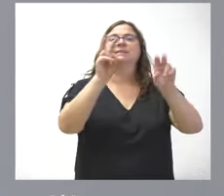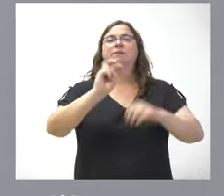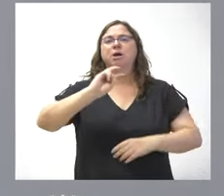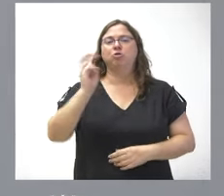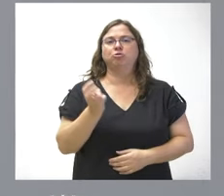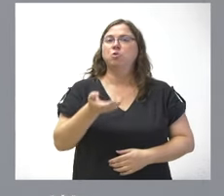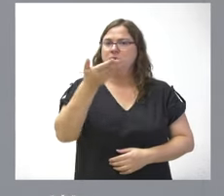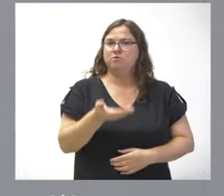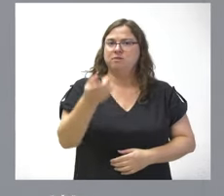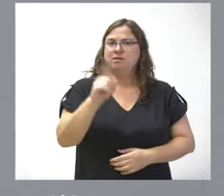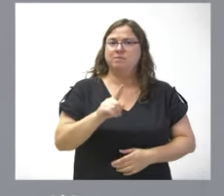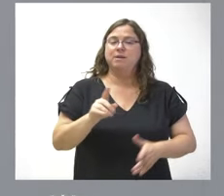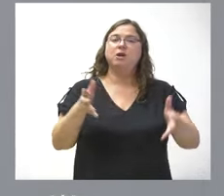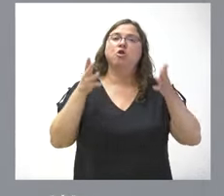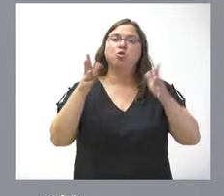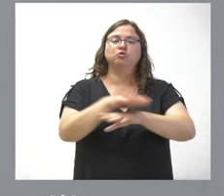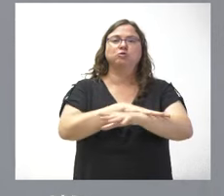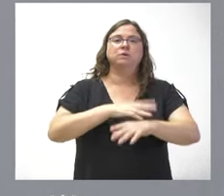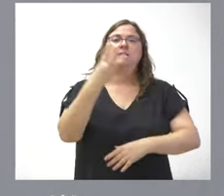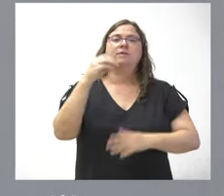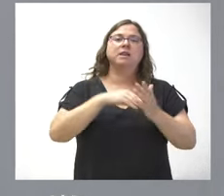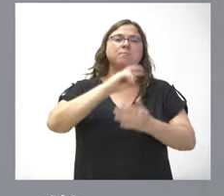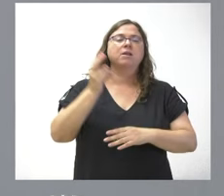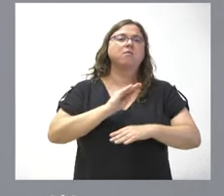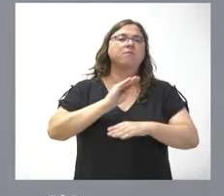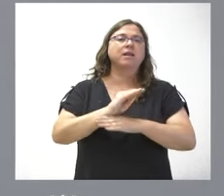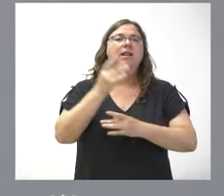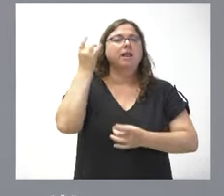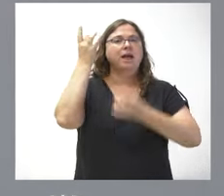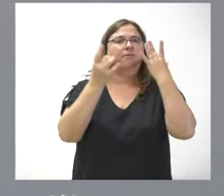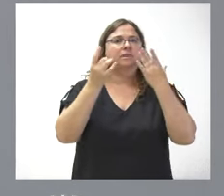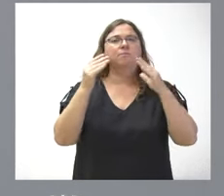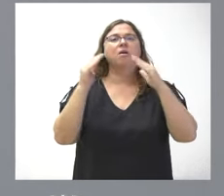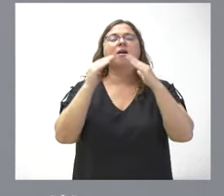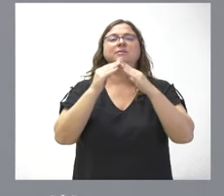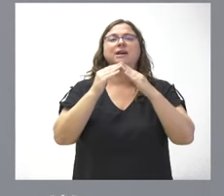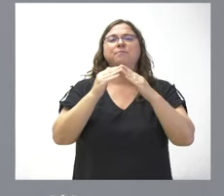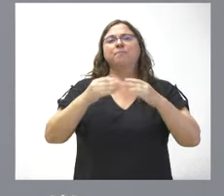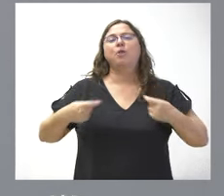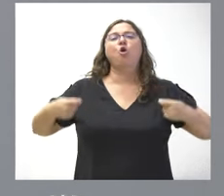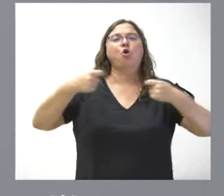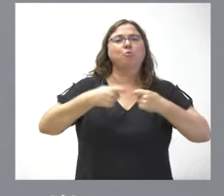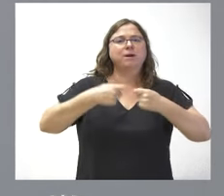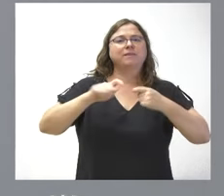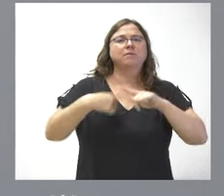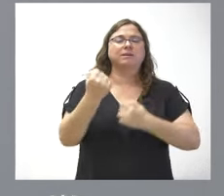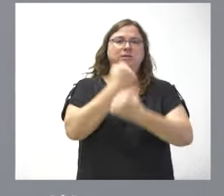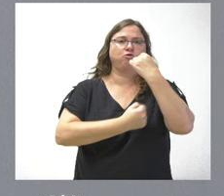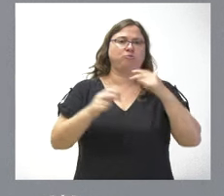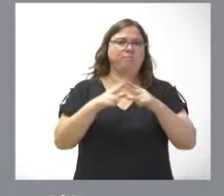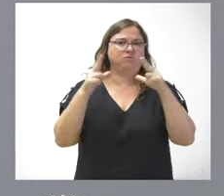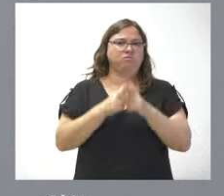también importantes del Consejo de gobierno 30,000 para financiar las actividades de la cátedra del cooperativismo y economía social que